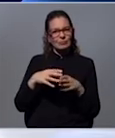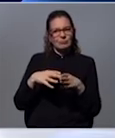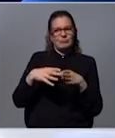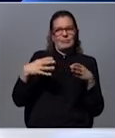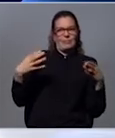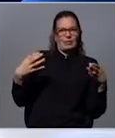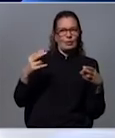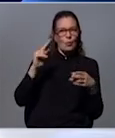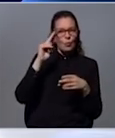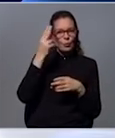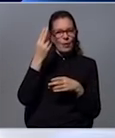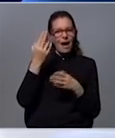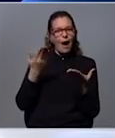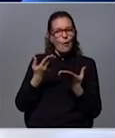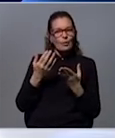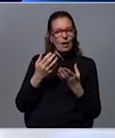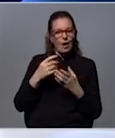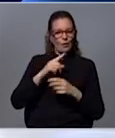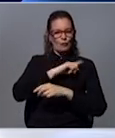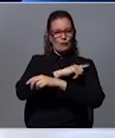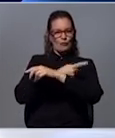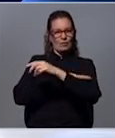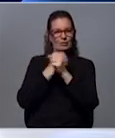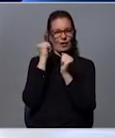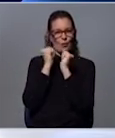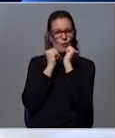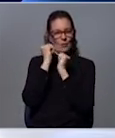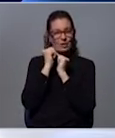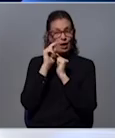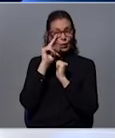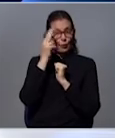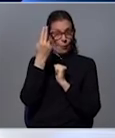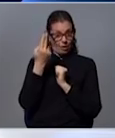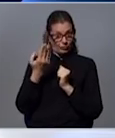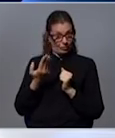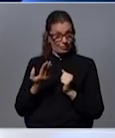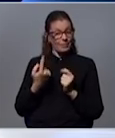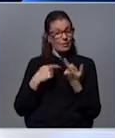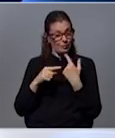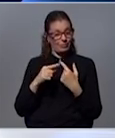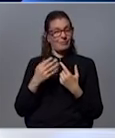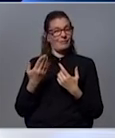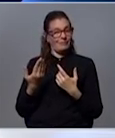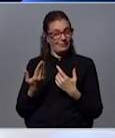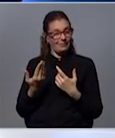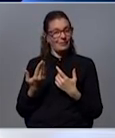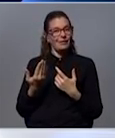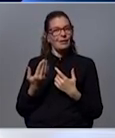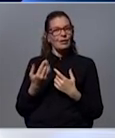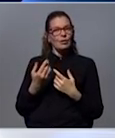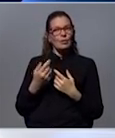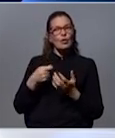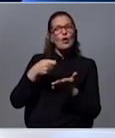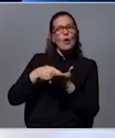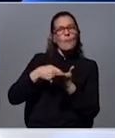uruguay que ahora tienen poder económico o sea si a la uruguaya pero tienen poder económico la contratan